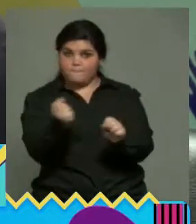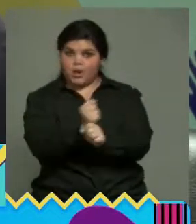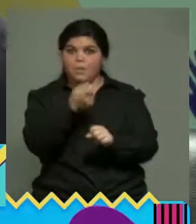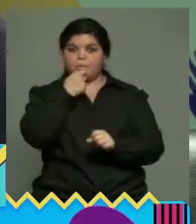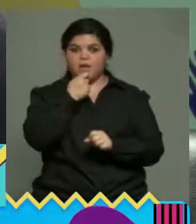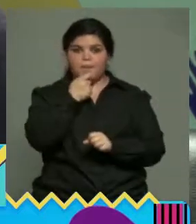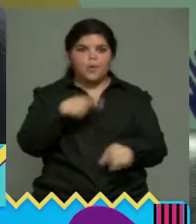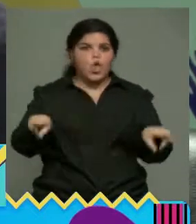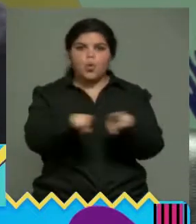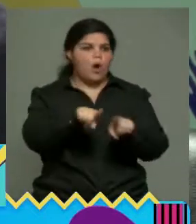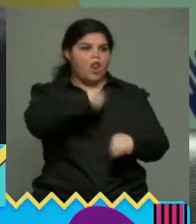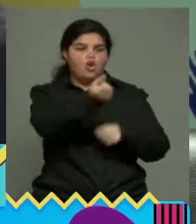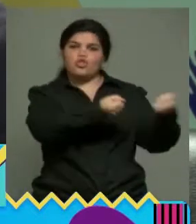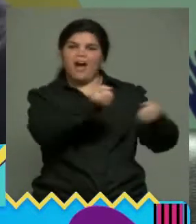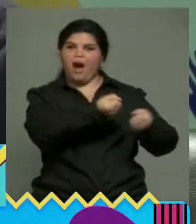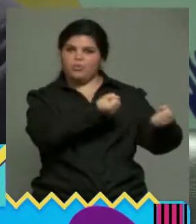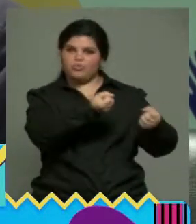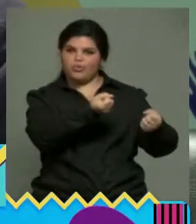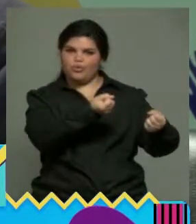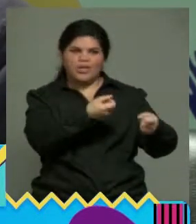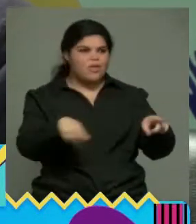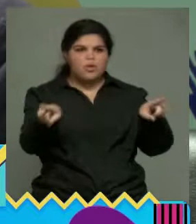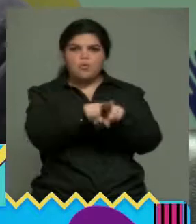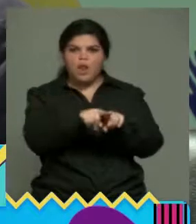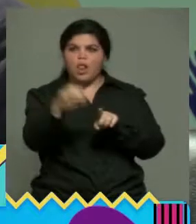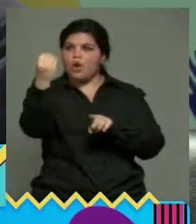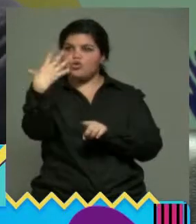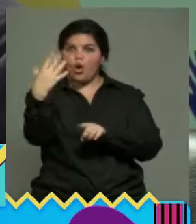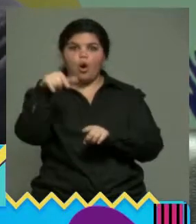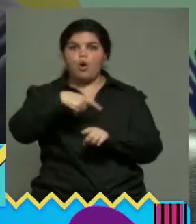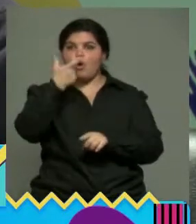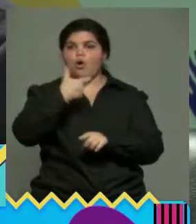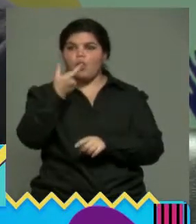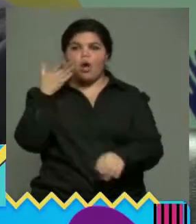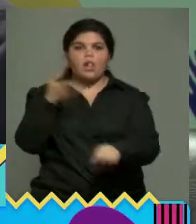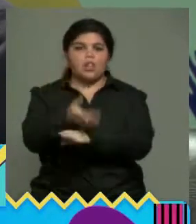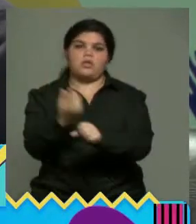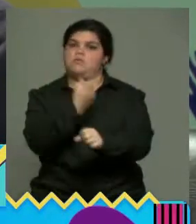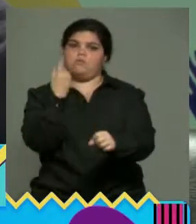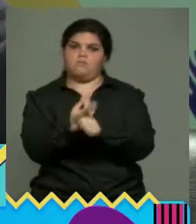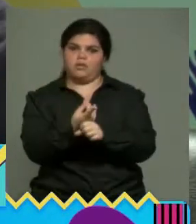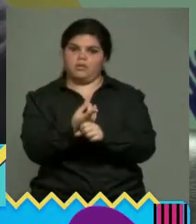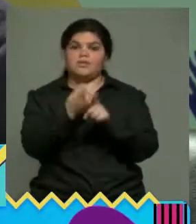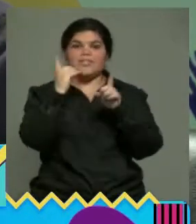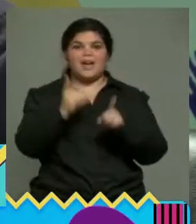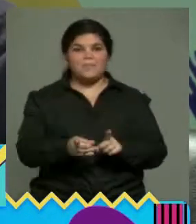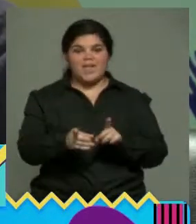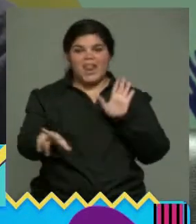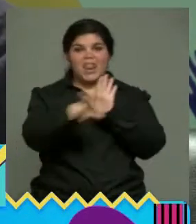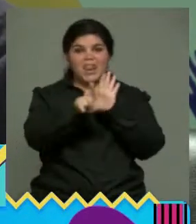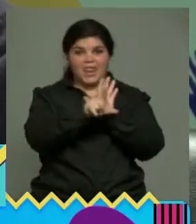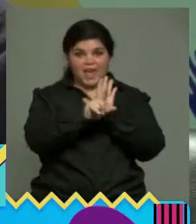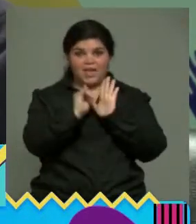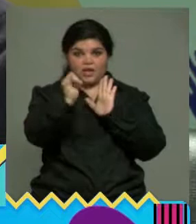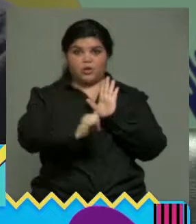motor. Y esto también ordena. Y también esta ley le da prioridad al peatón y lo contempla, cosa